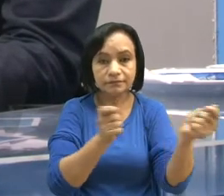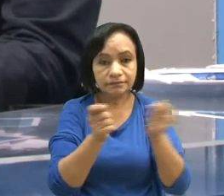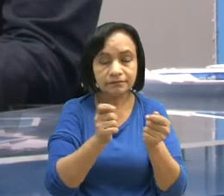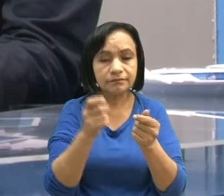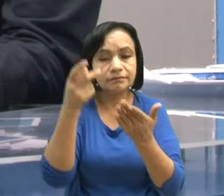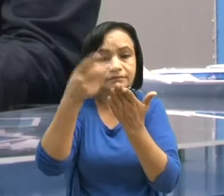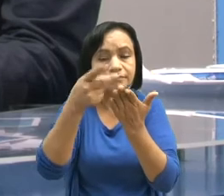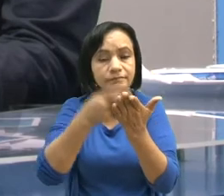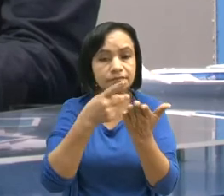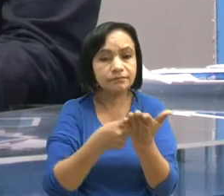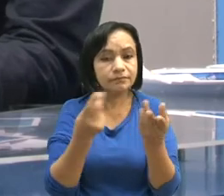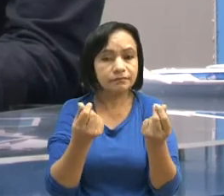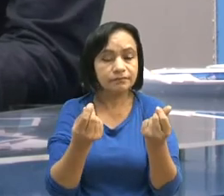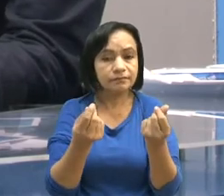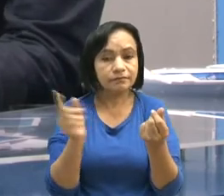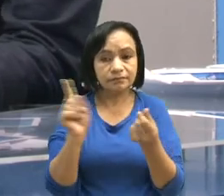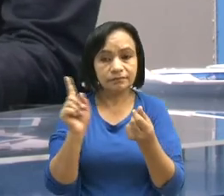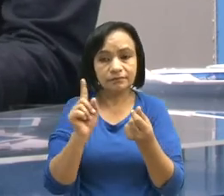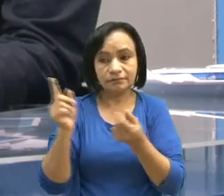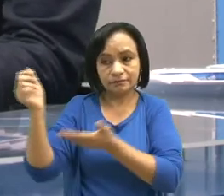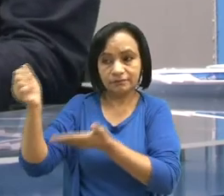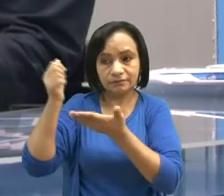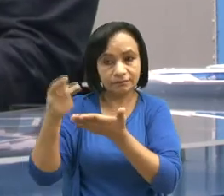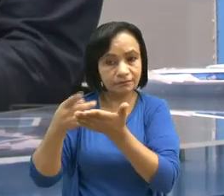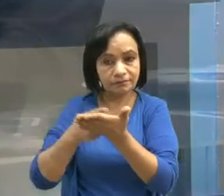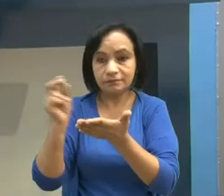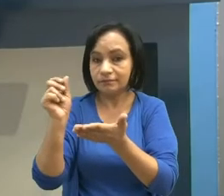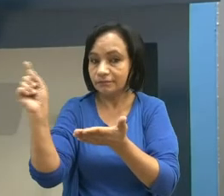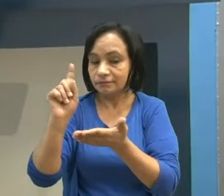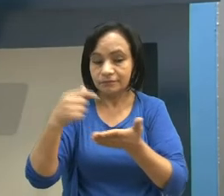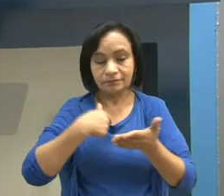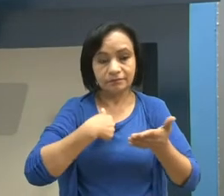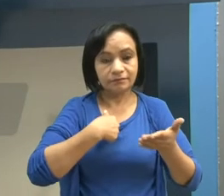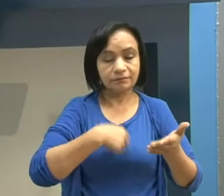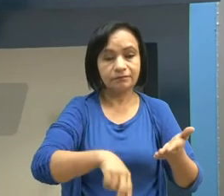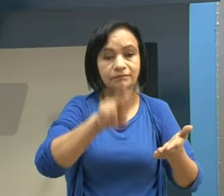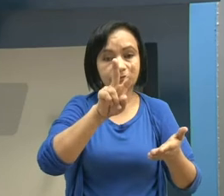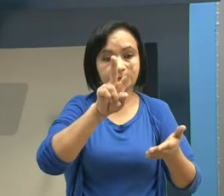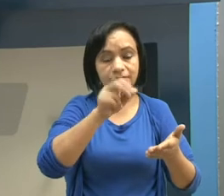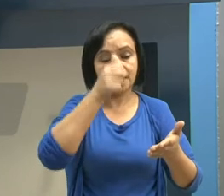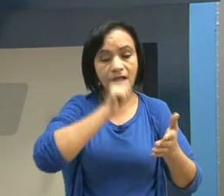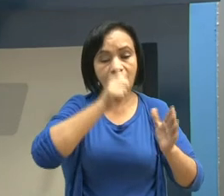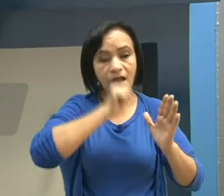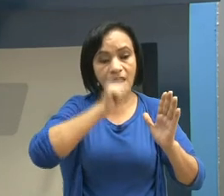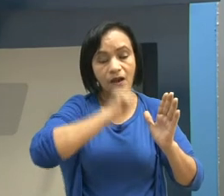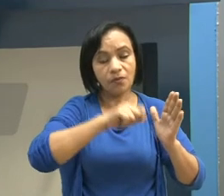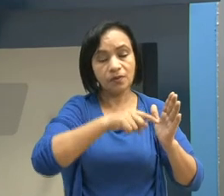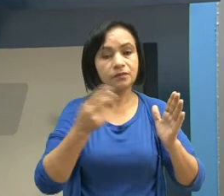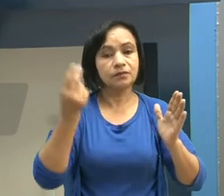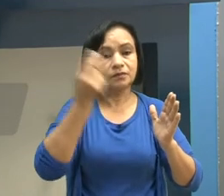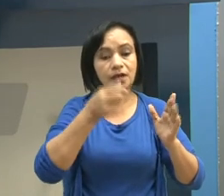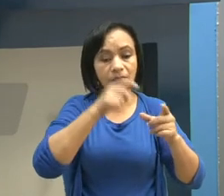ese presupuesto, ese costo no sale de este fondo. Sale de que si yo consumo 20 metros cúbicos, además de que tengo